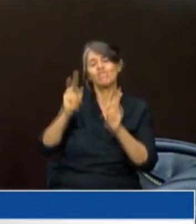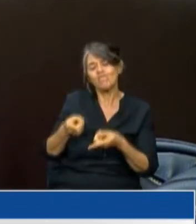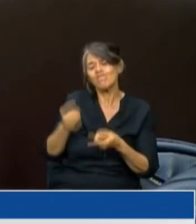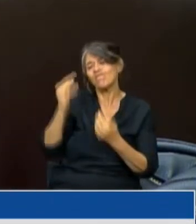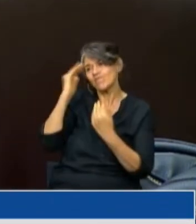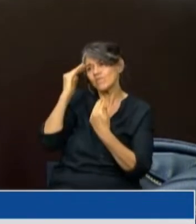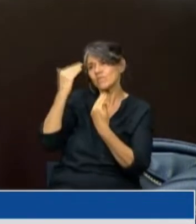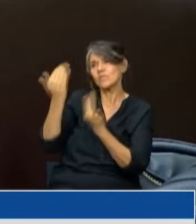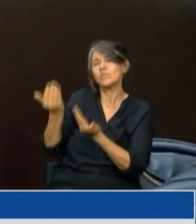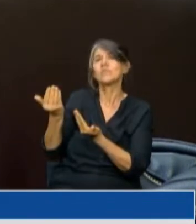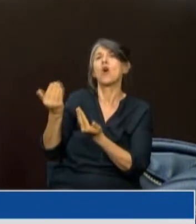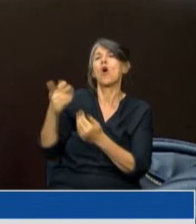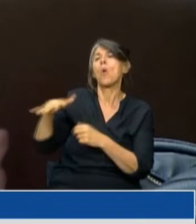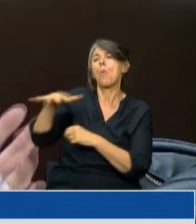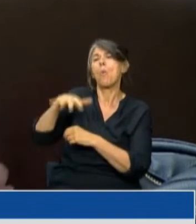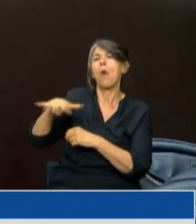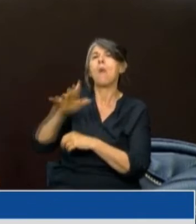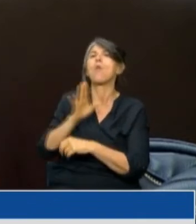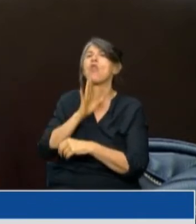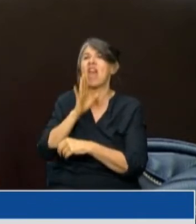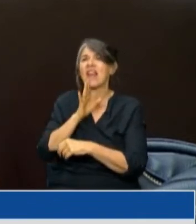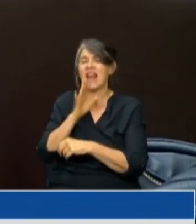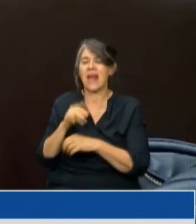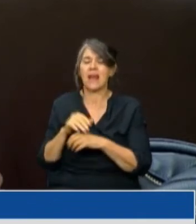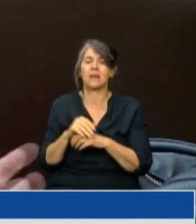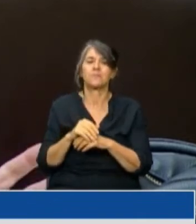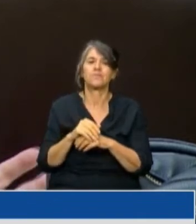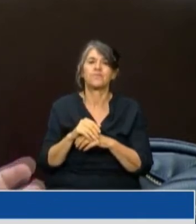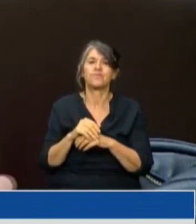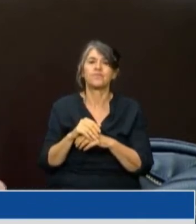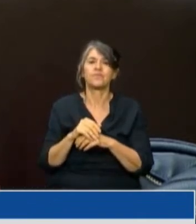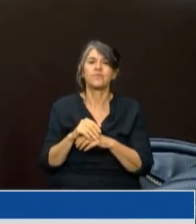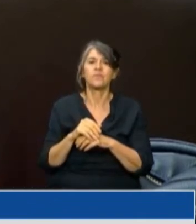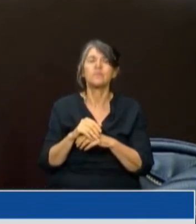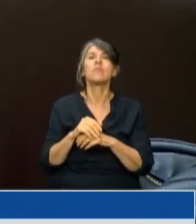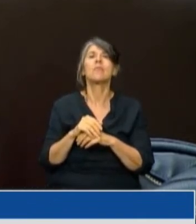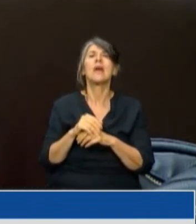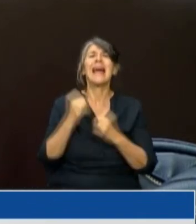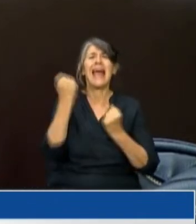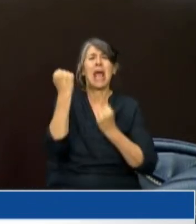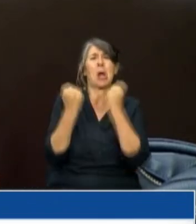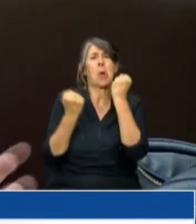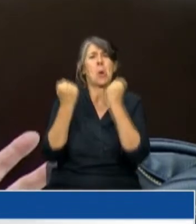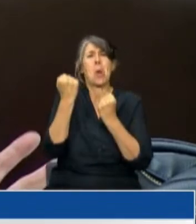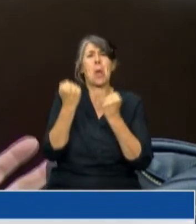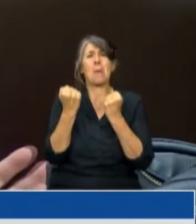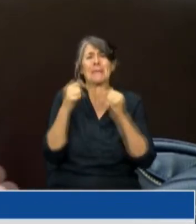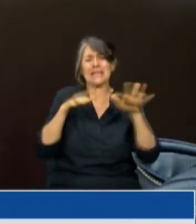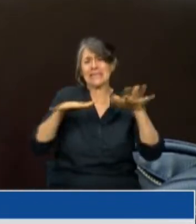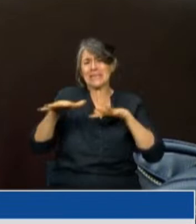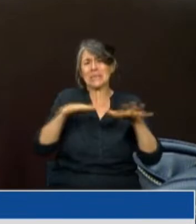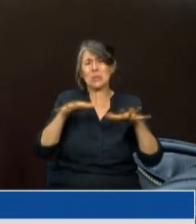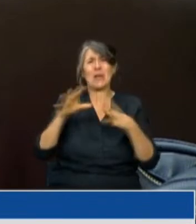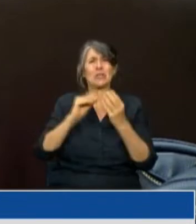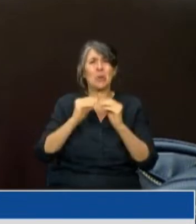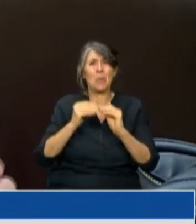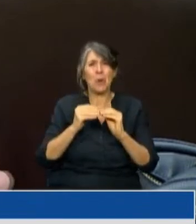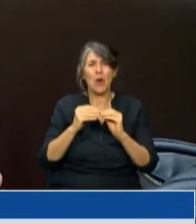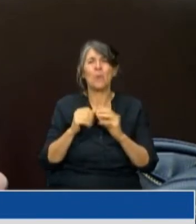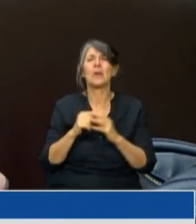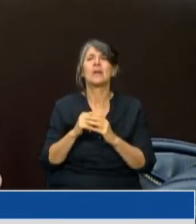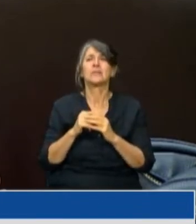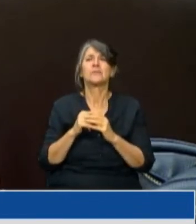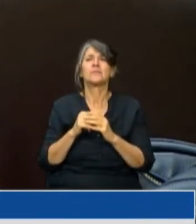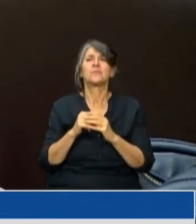pueblo de Israel. La recesión económica, los efectos persistentes de